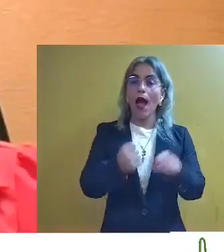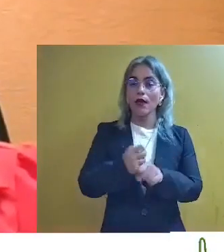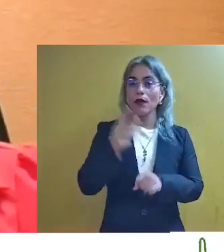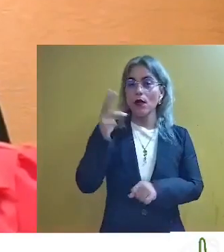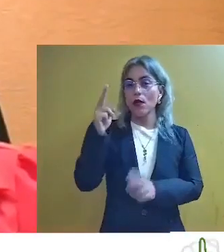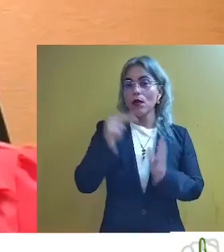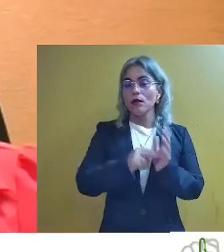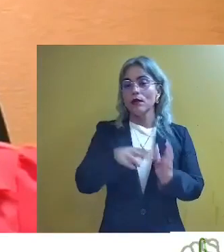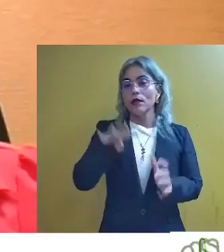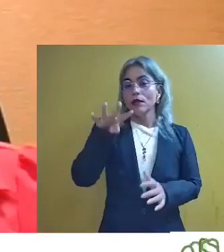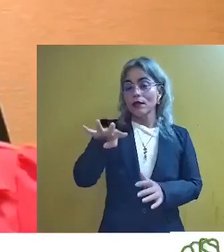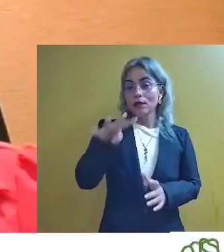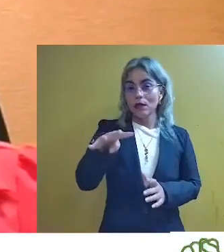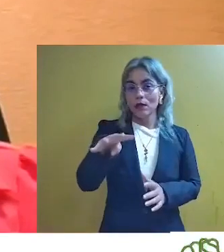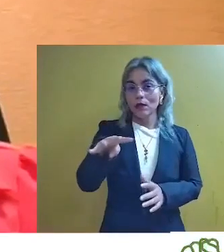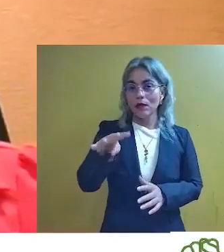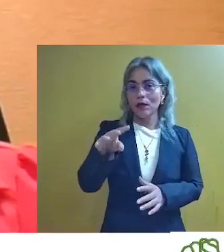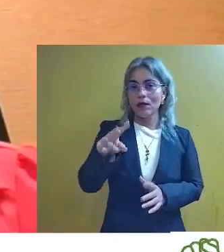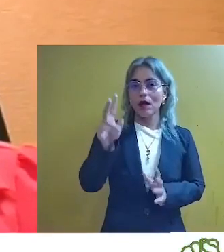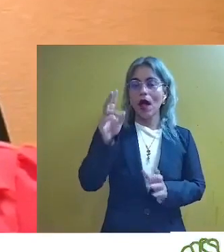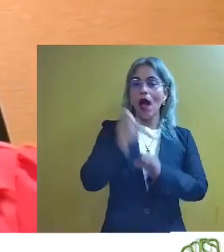tanto, estas situaciones